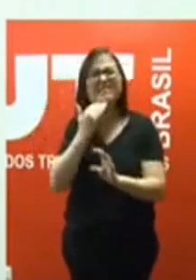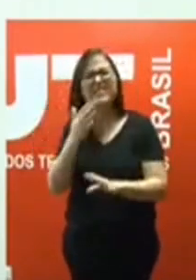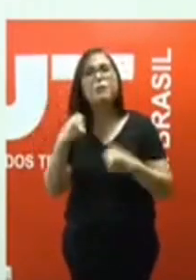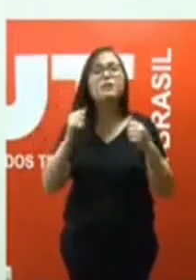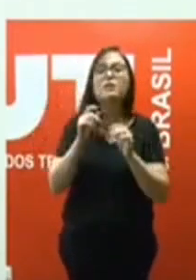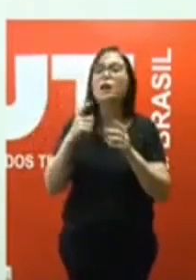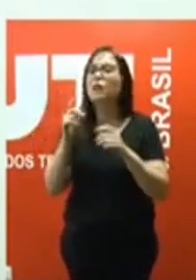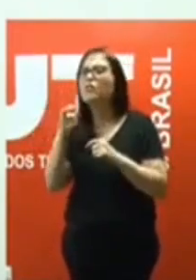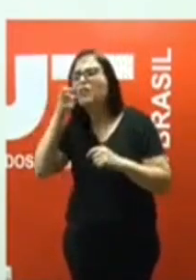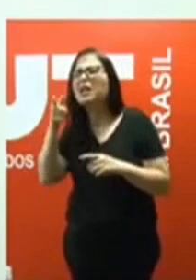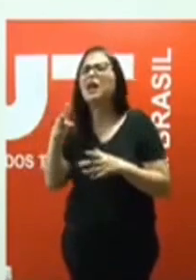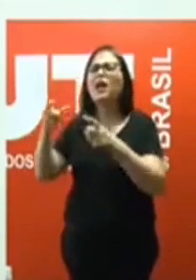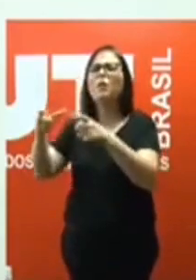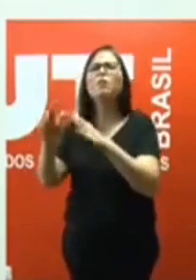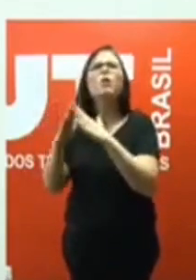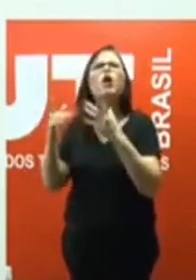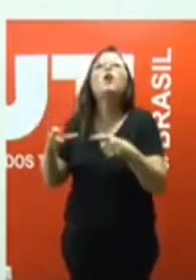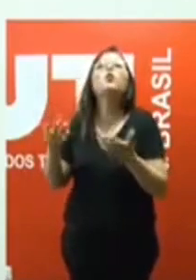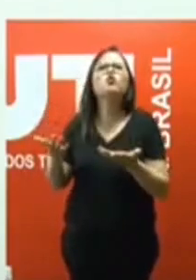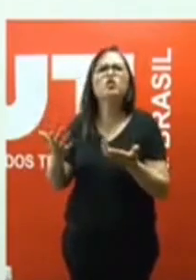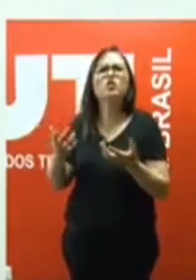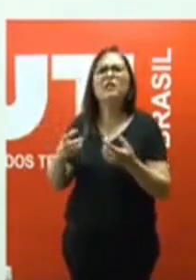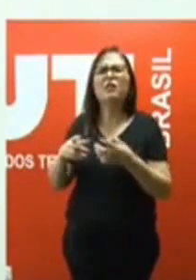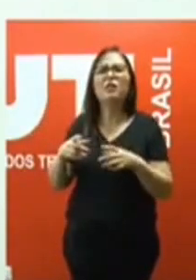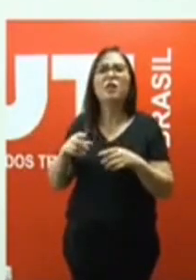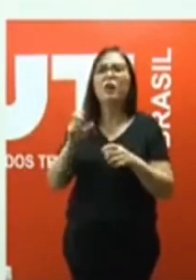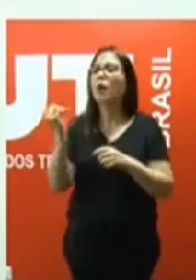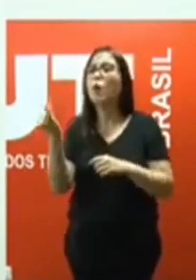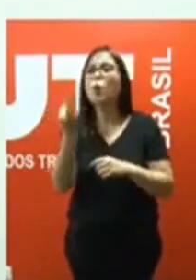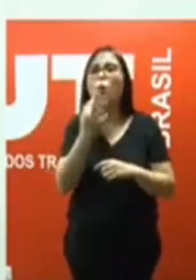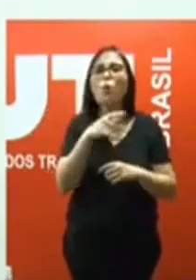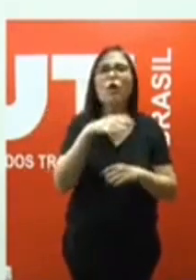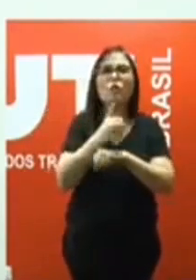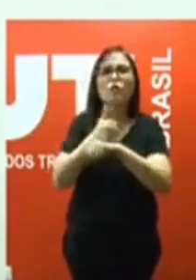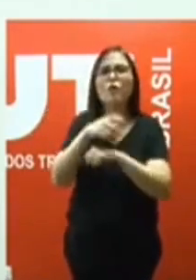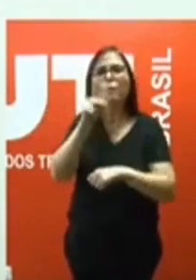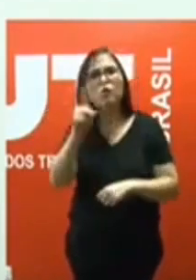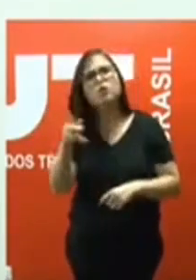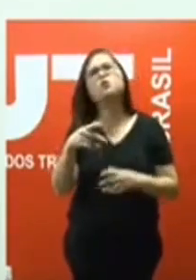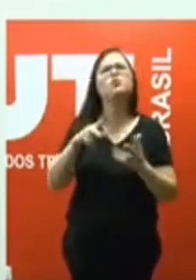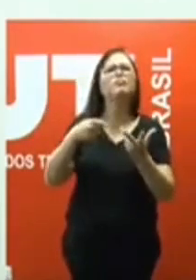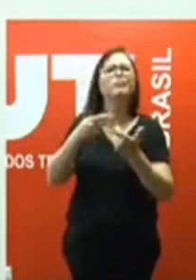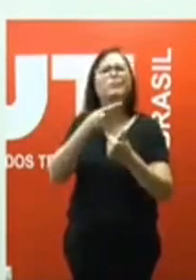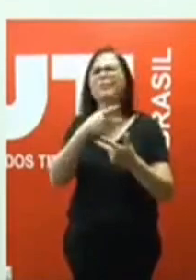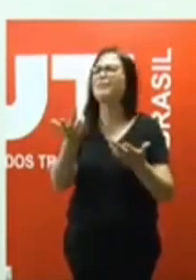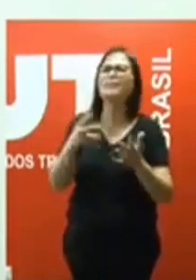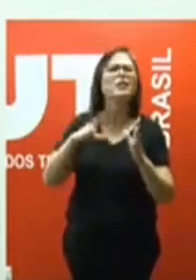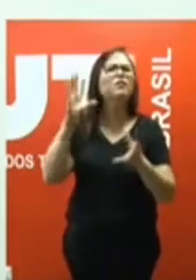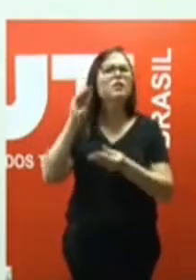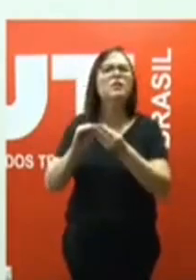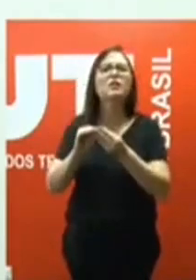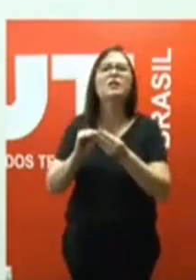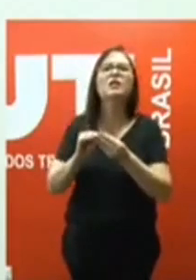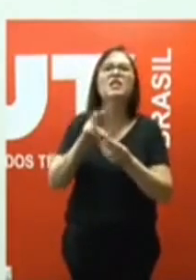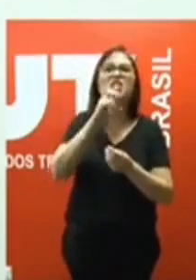muy atrasada y es utilizada por un hombre que no tiene moral para eso, en una clara referencia a Bolsonaro, quien aspira a renovar su